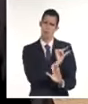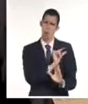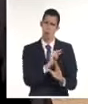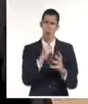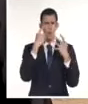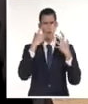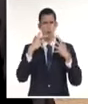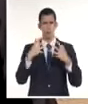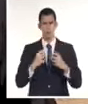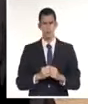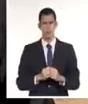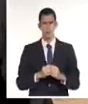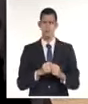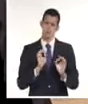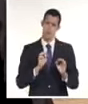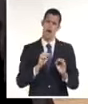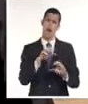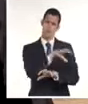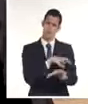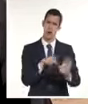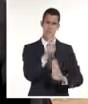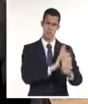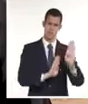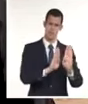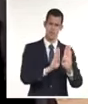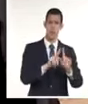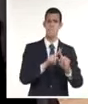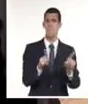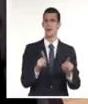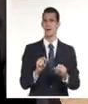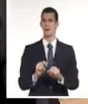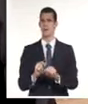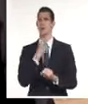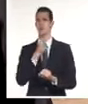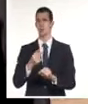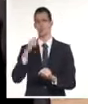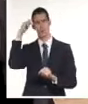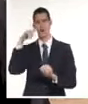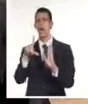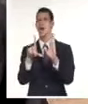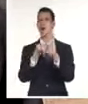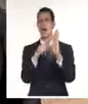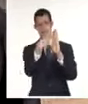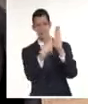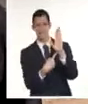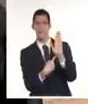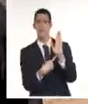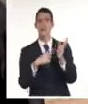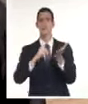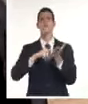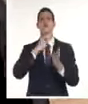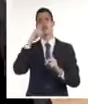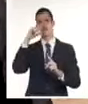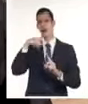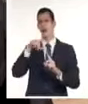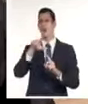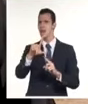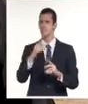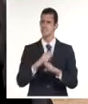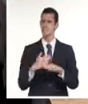Cuba. Y nosotros hemos evaluado con ellos que hay un grupo de conductas agresoras, sobre todo cuando hay enfrentamiento